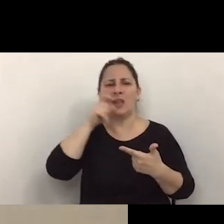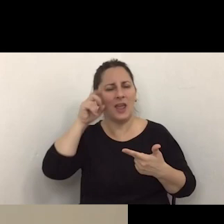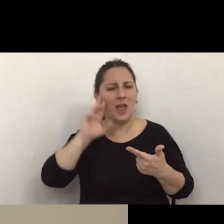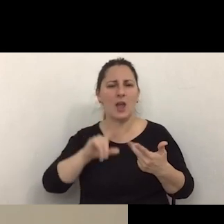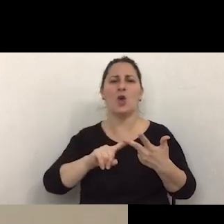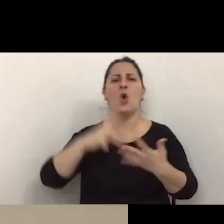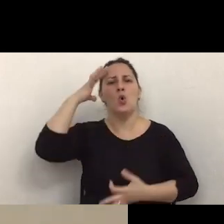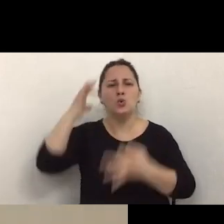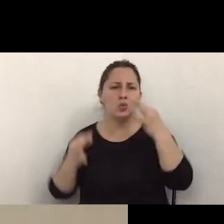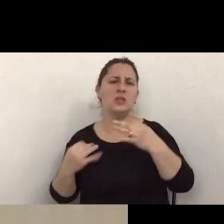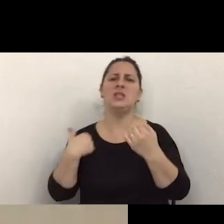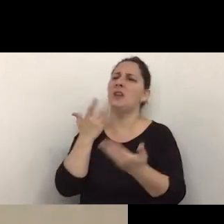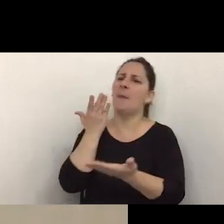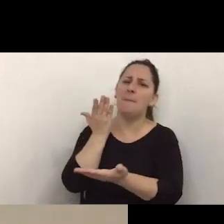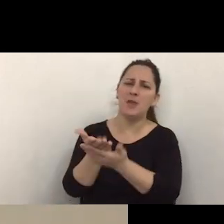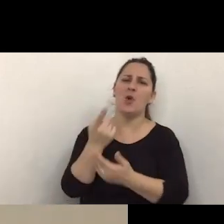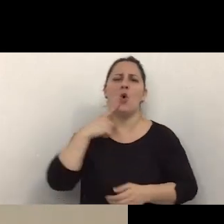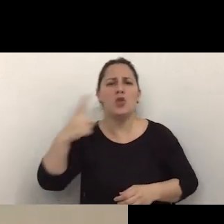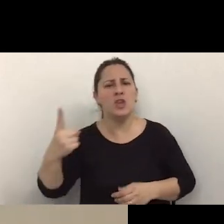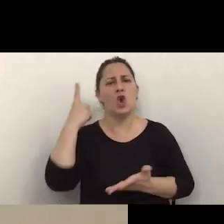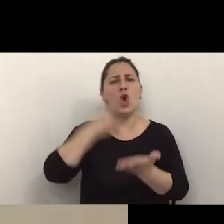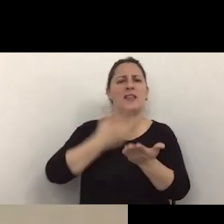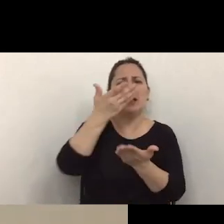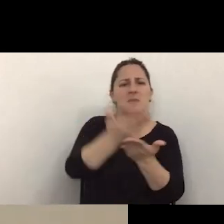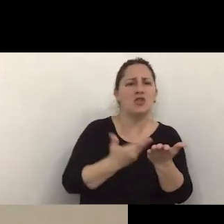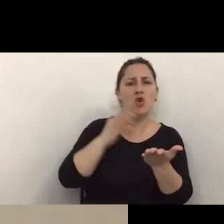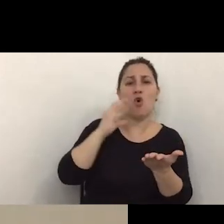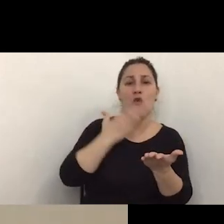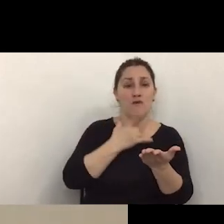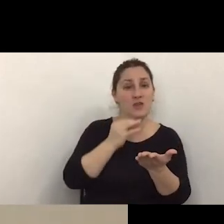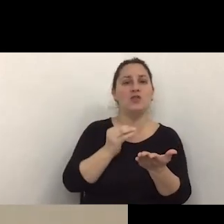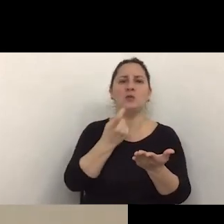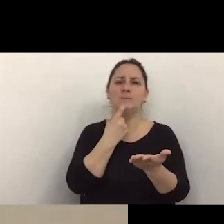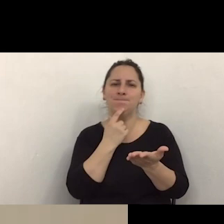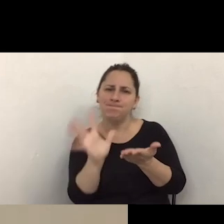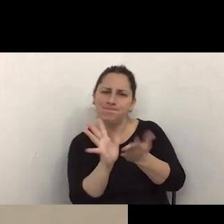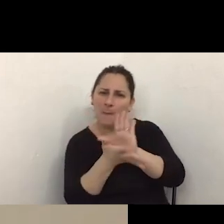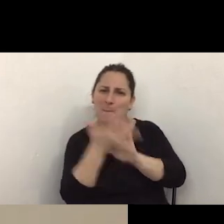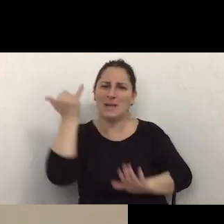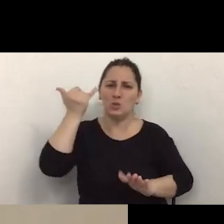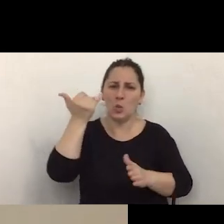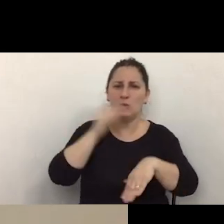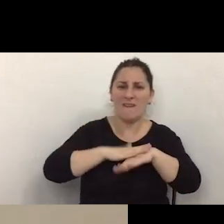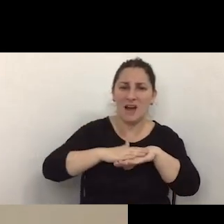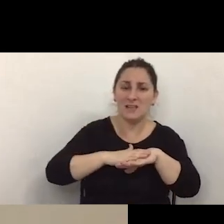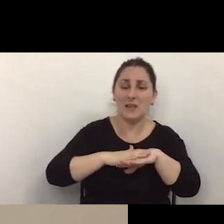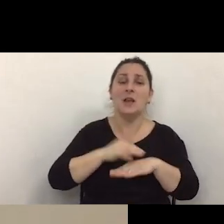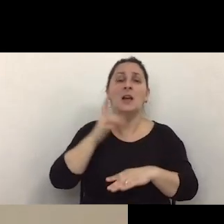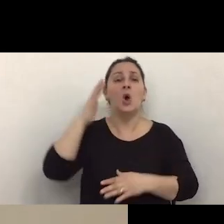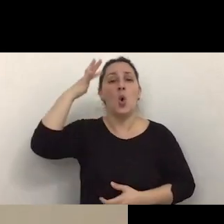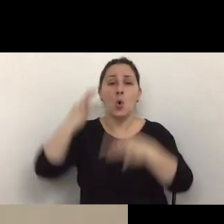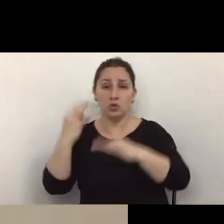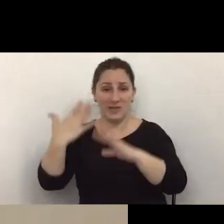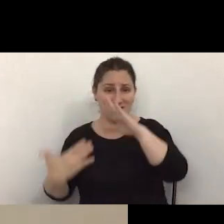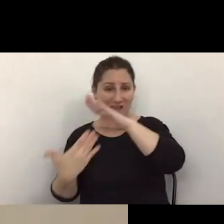Corte agarró y dijo que la determinación de oficio sobre base presunta. Lo que dijo la Corte en